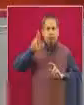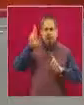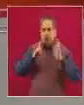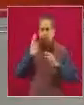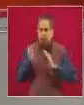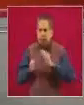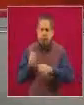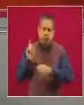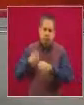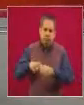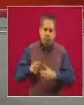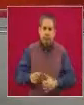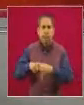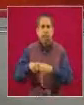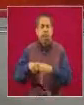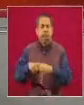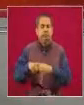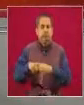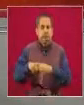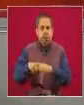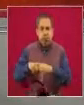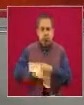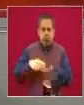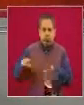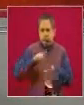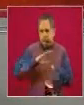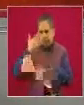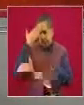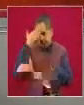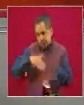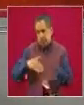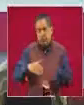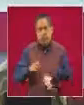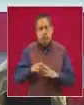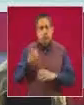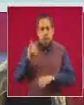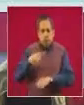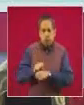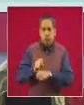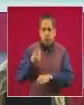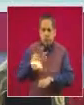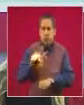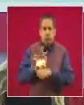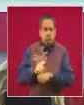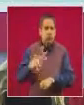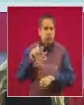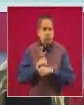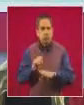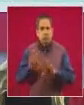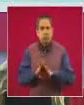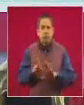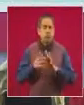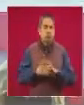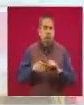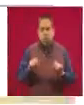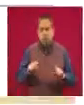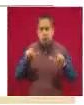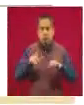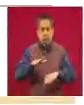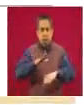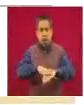Siguiente lámina, por favor. Y bueno, como ustedes ya lo saben, semana tras semana presentamos cuál es nuestra página